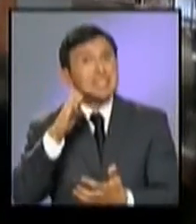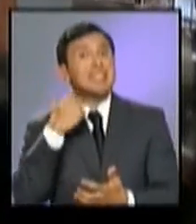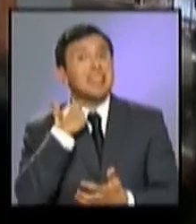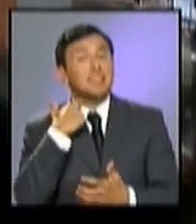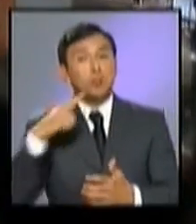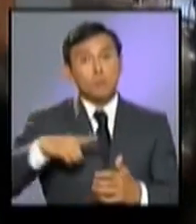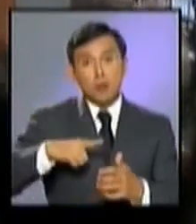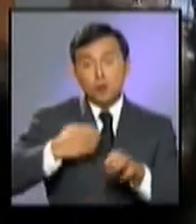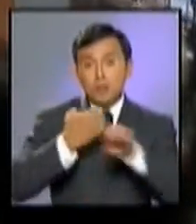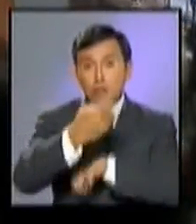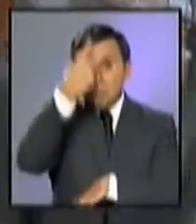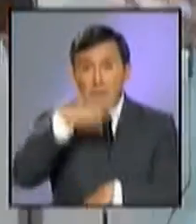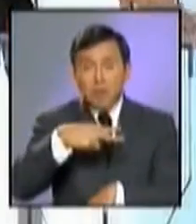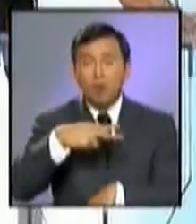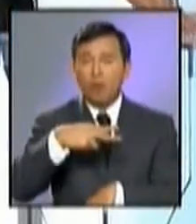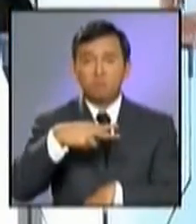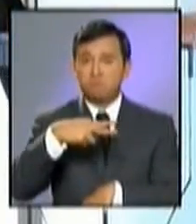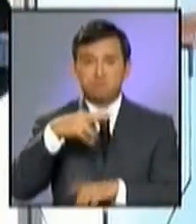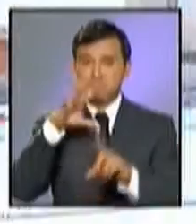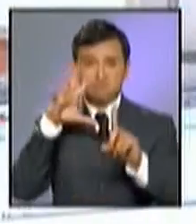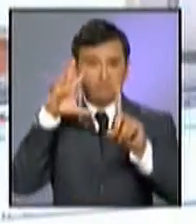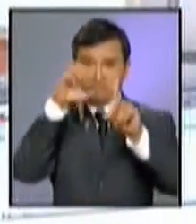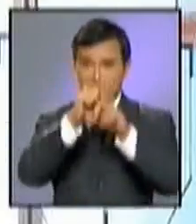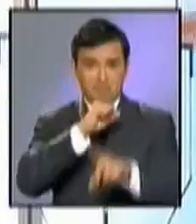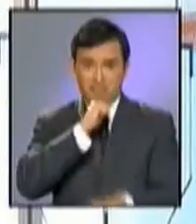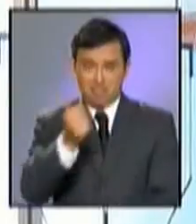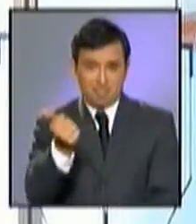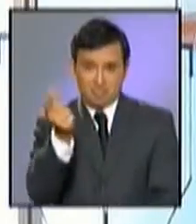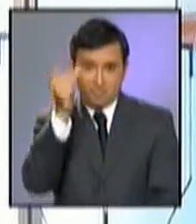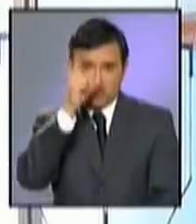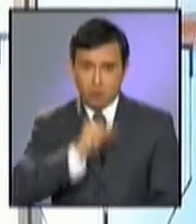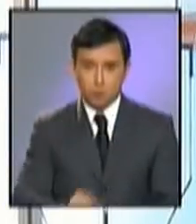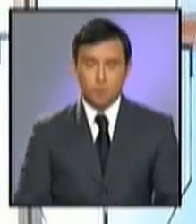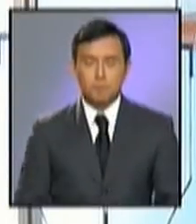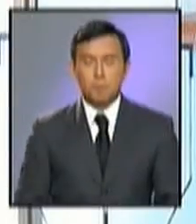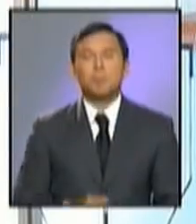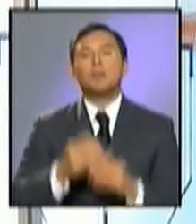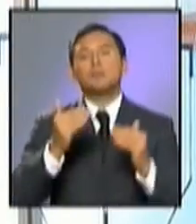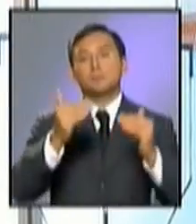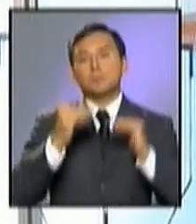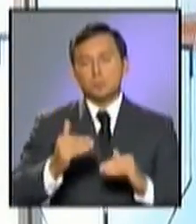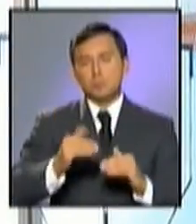invitamos a mirar el segundo debate de candidatos a la presidencia de la República en línea, en punto